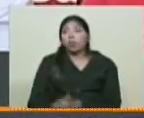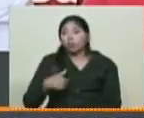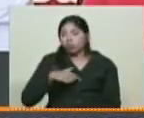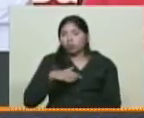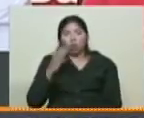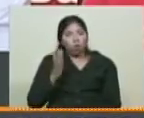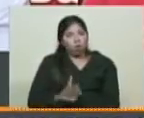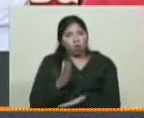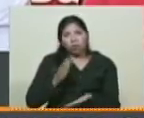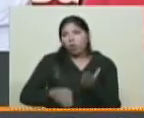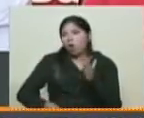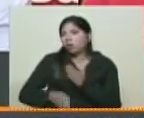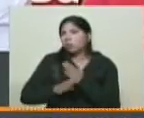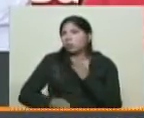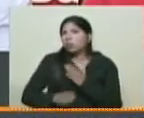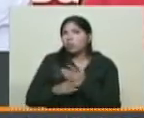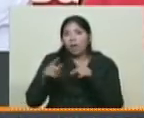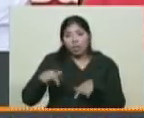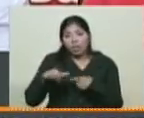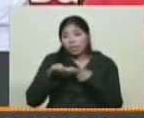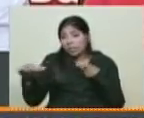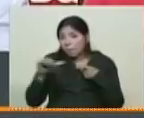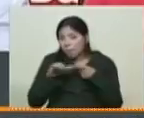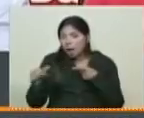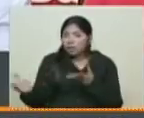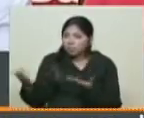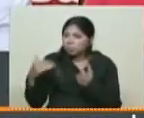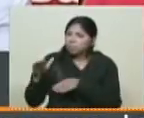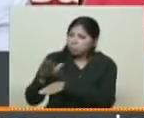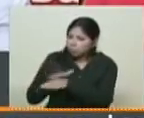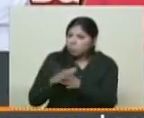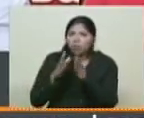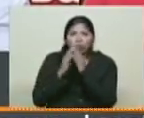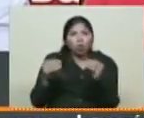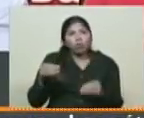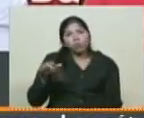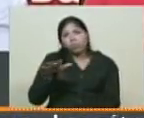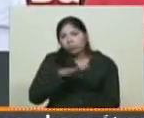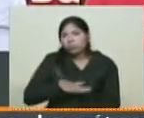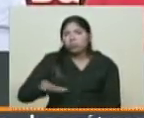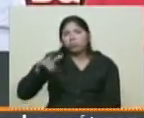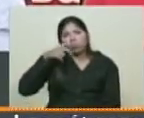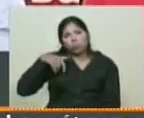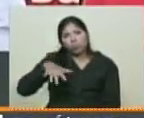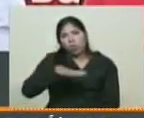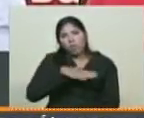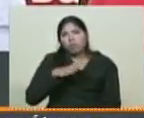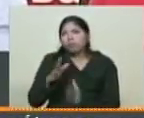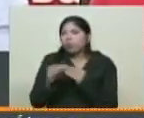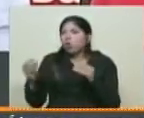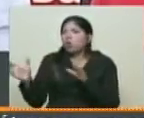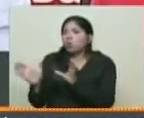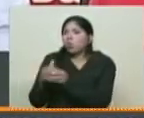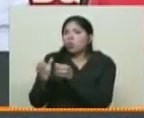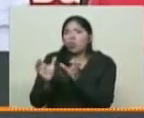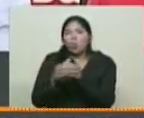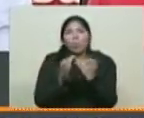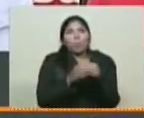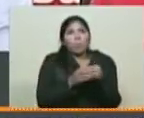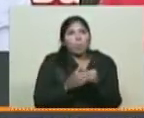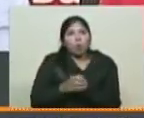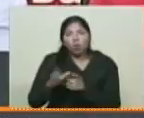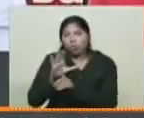convocando durante toda esta semana a participar a todo el pueblo venezolano, a todas sus fuerzas sociales,